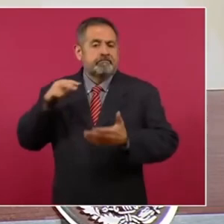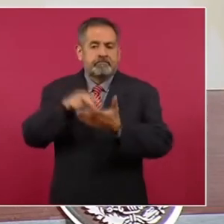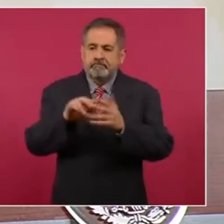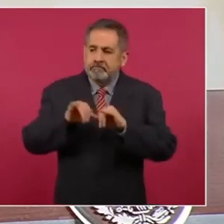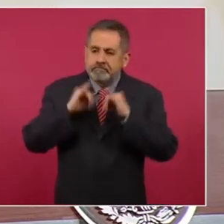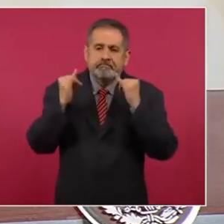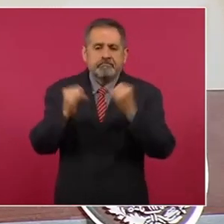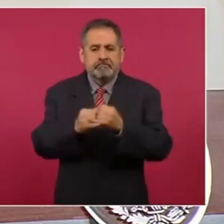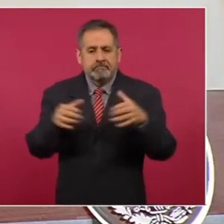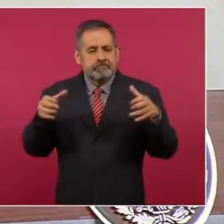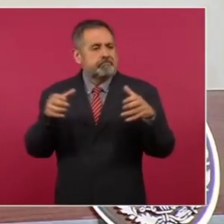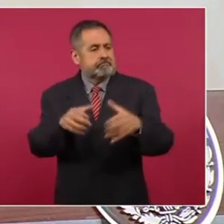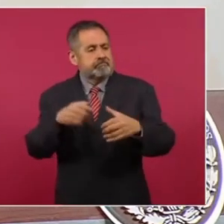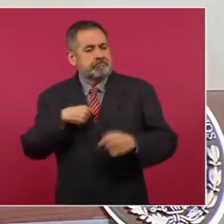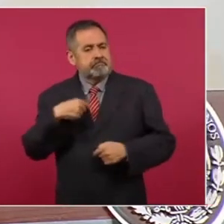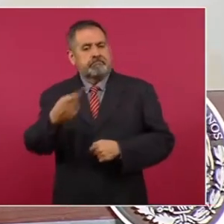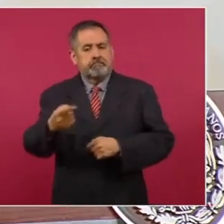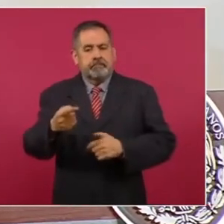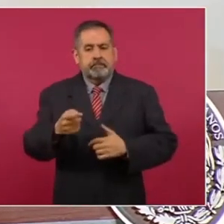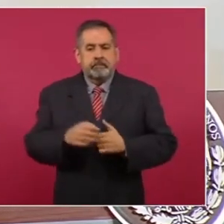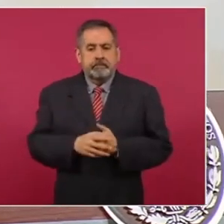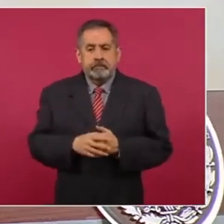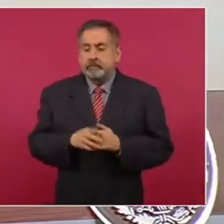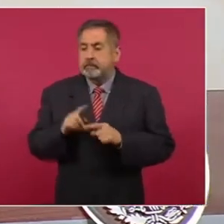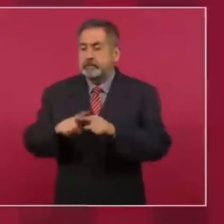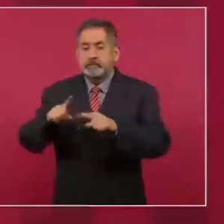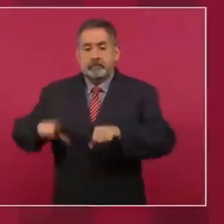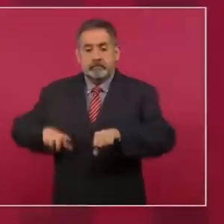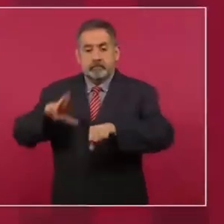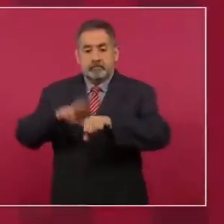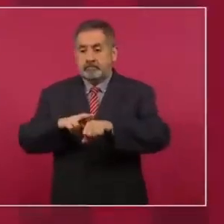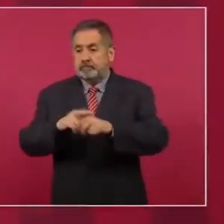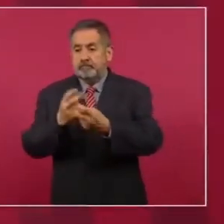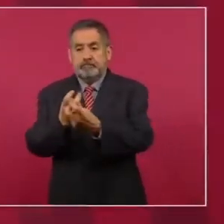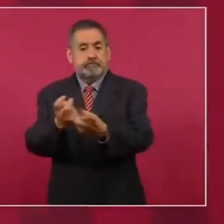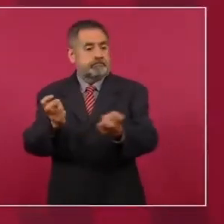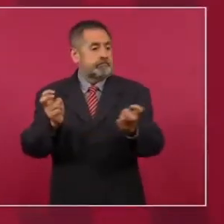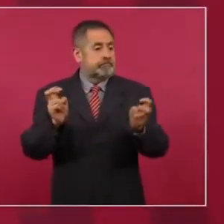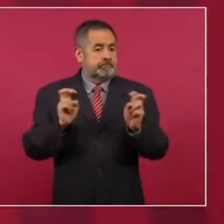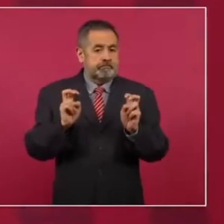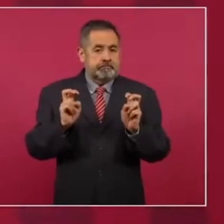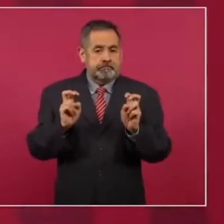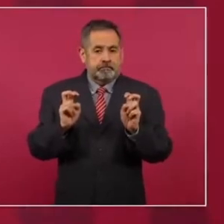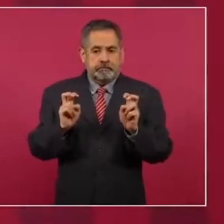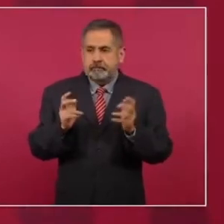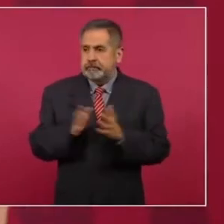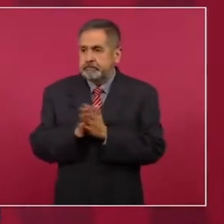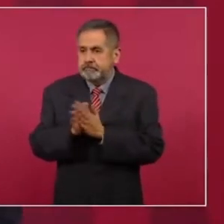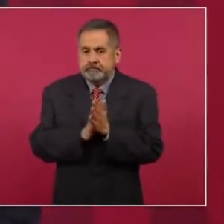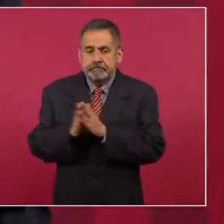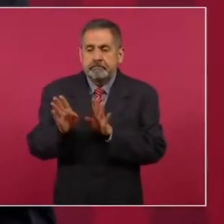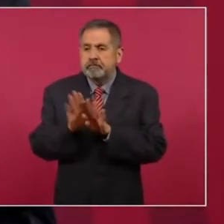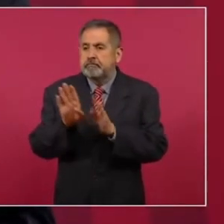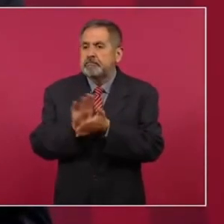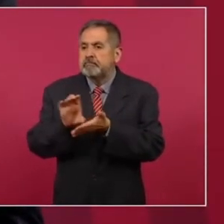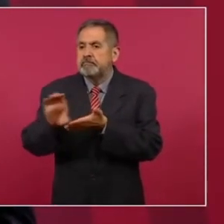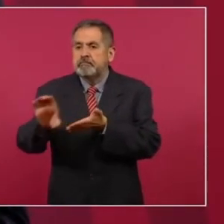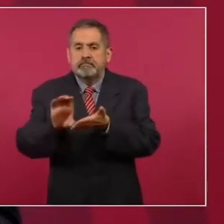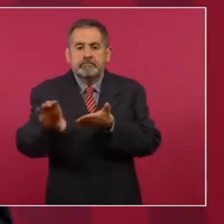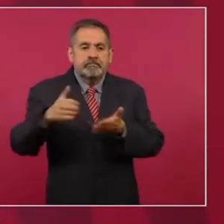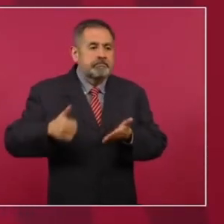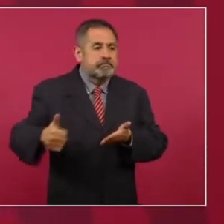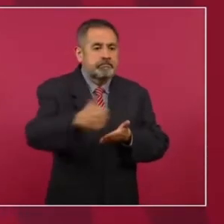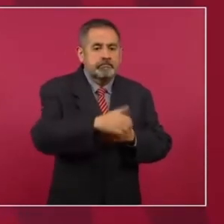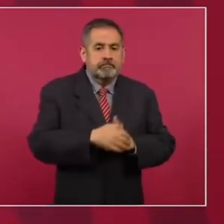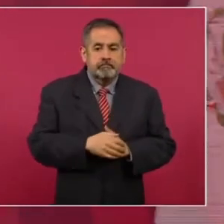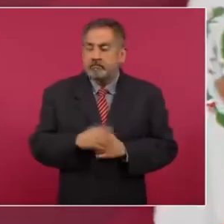reunión. Y todos los gobernadores esperando, ¿no?, cómo iba a ser la entrega. Y